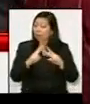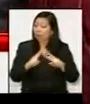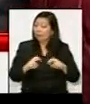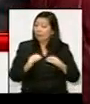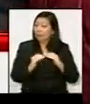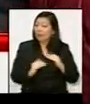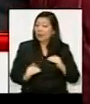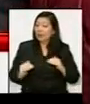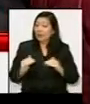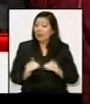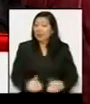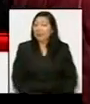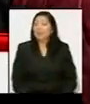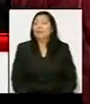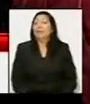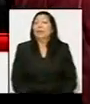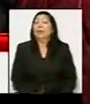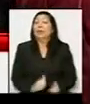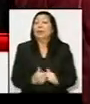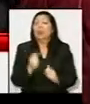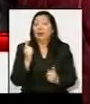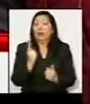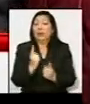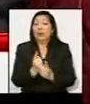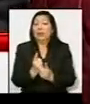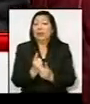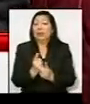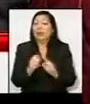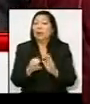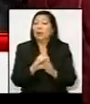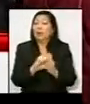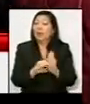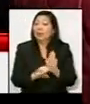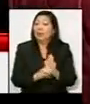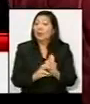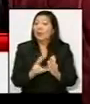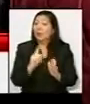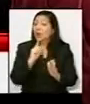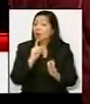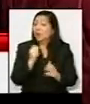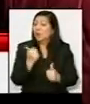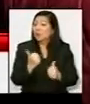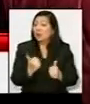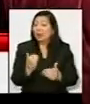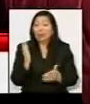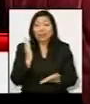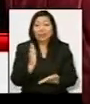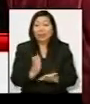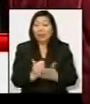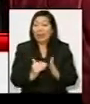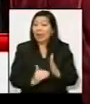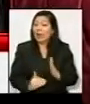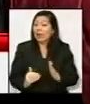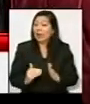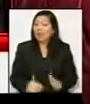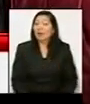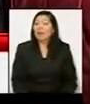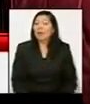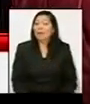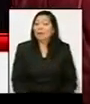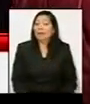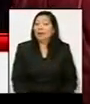alto funcionario en cambio el objetivo de la infracción en la constitución no solamente castiga al alto funcionario